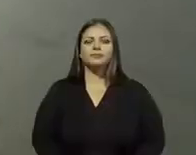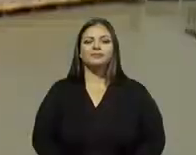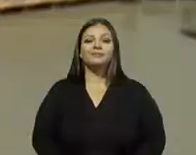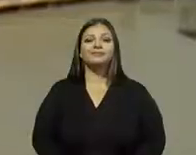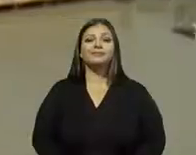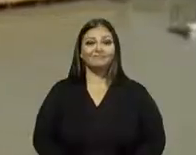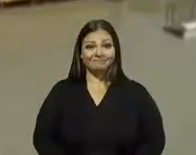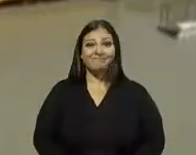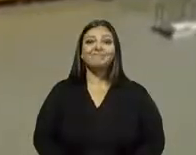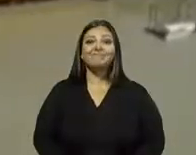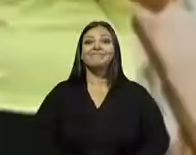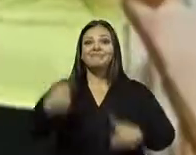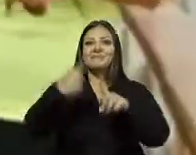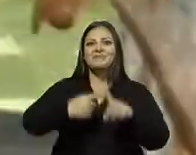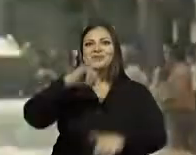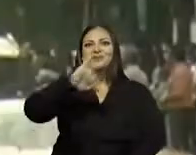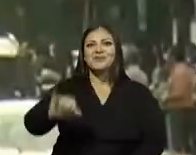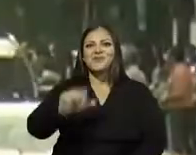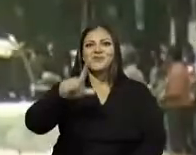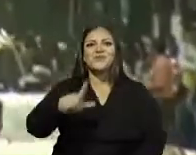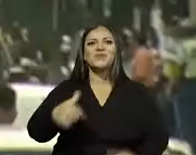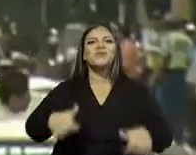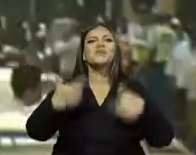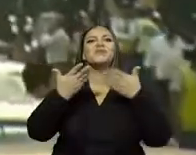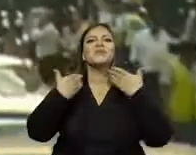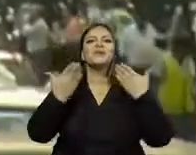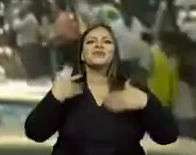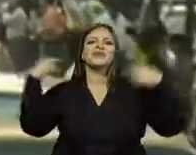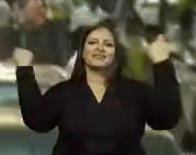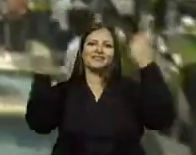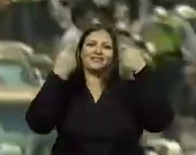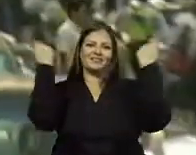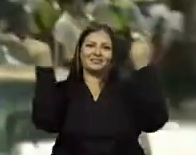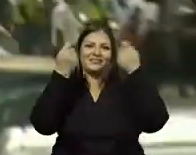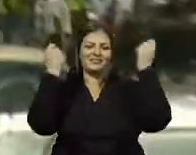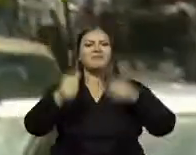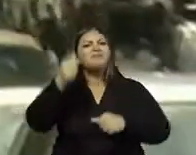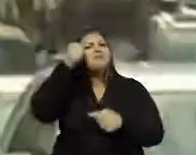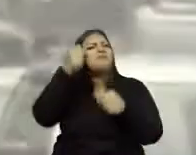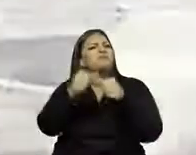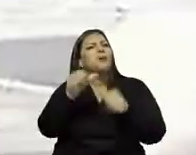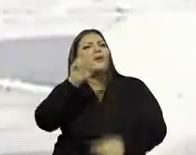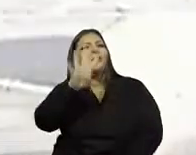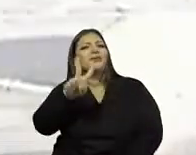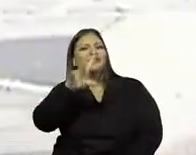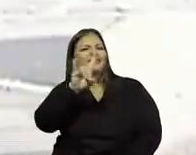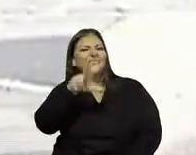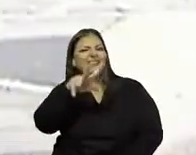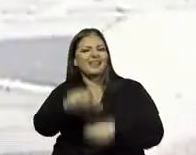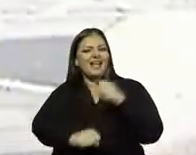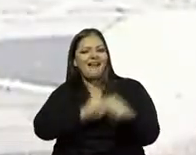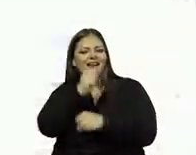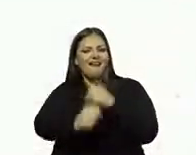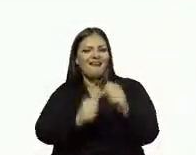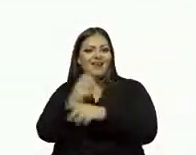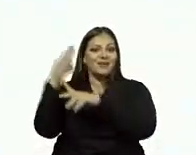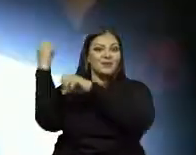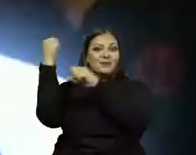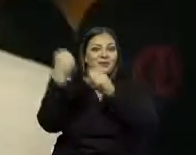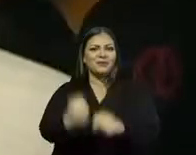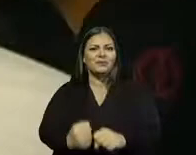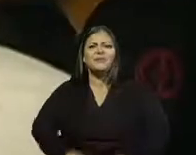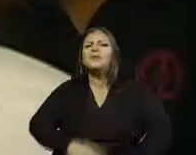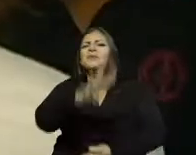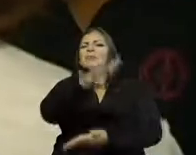Guayaquil se viste de gala para celebrar 483 años de fundación. La agenda inicia desde el 28 de junio.